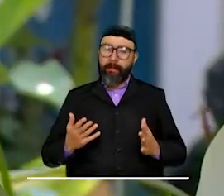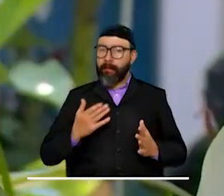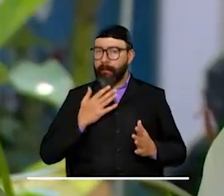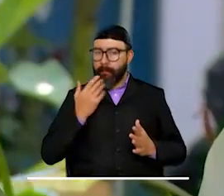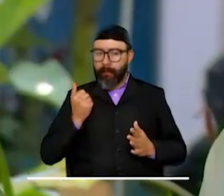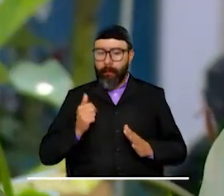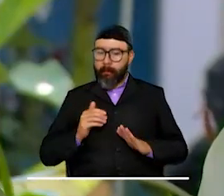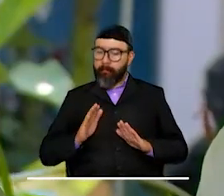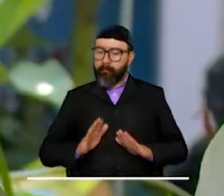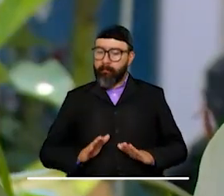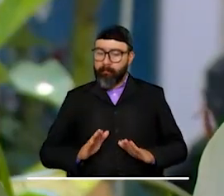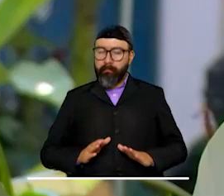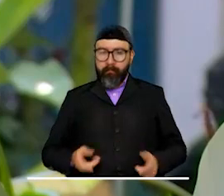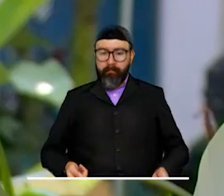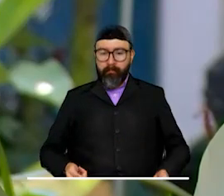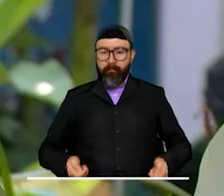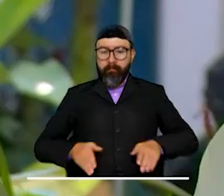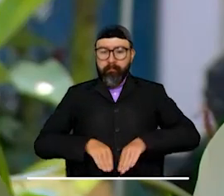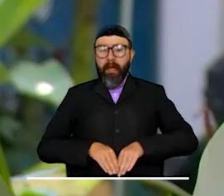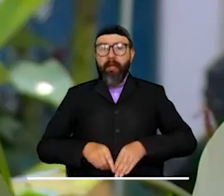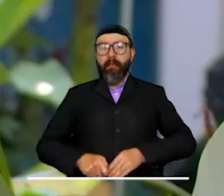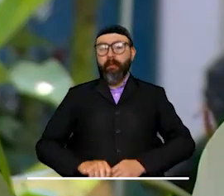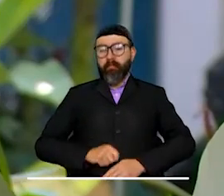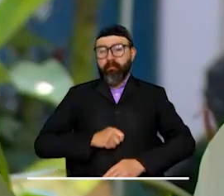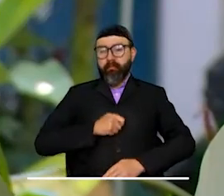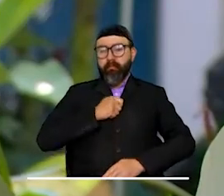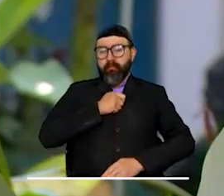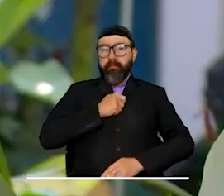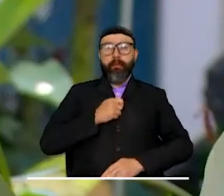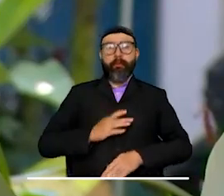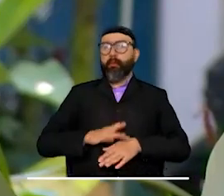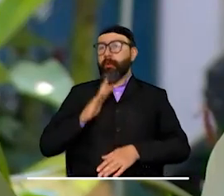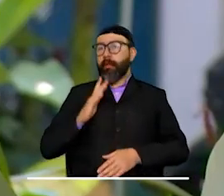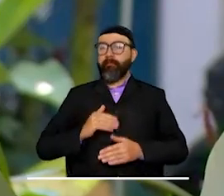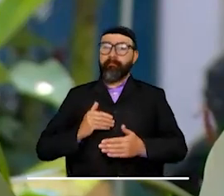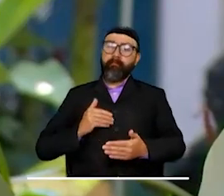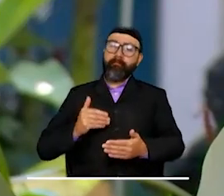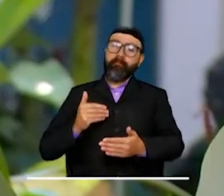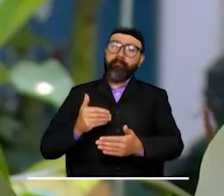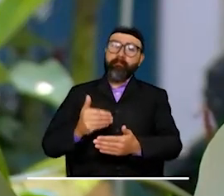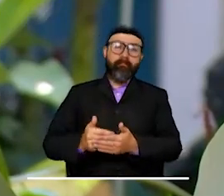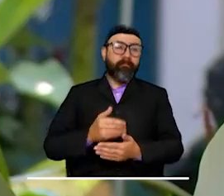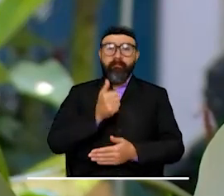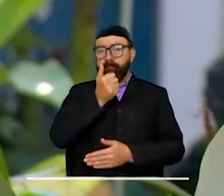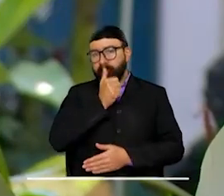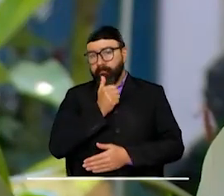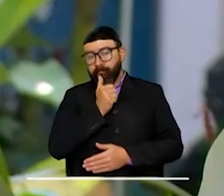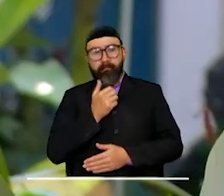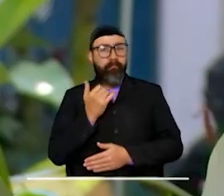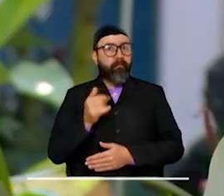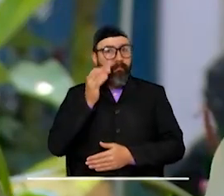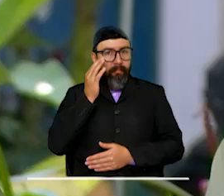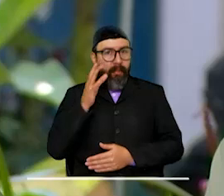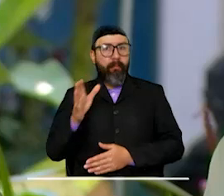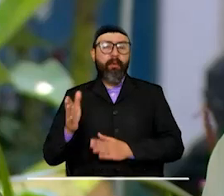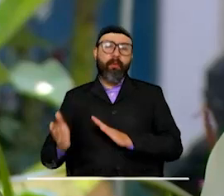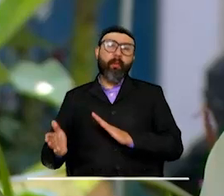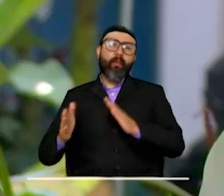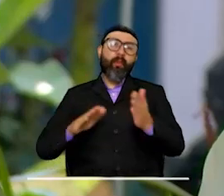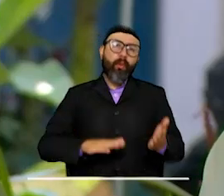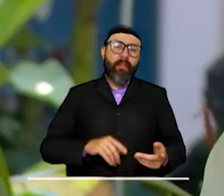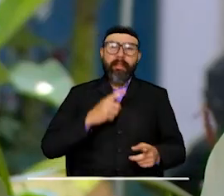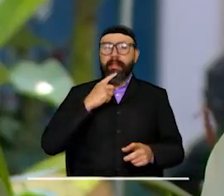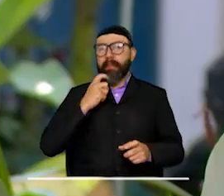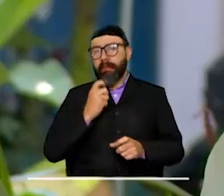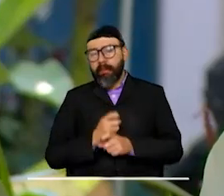torear ese tumor y cerrarlo inmediatamente. Y de ahí para adelante, pues, a padecer una muerte de pronto muy dolorosa, tanto